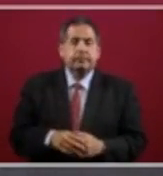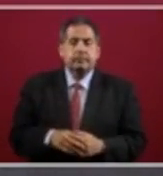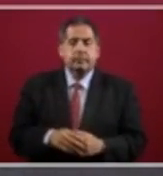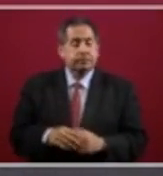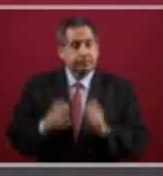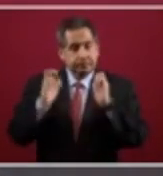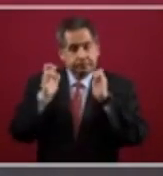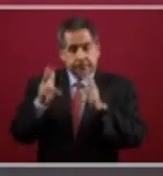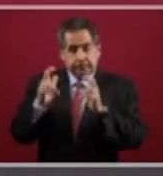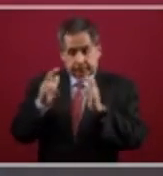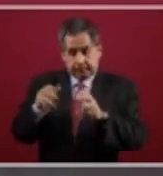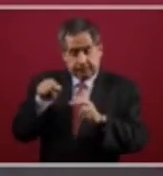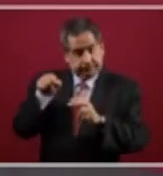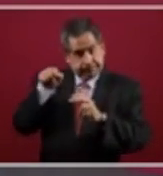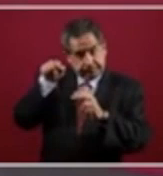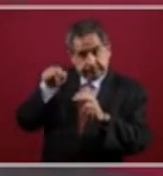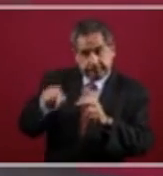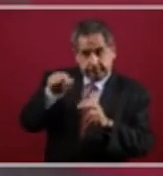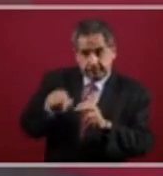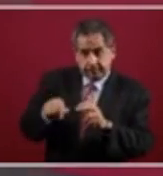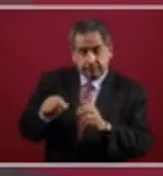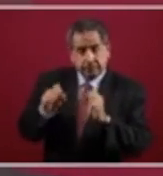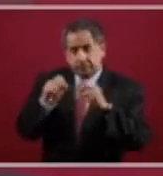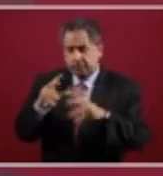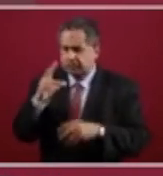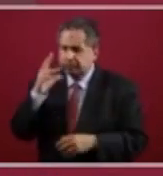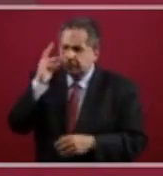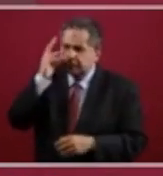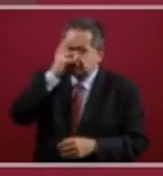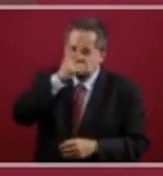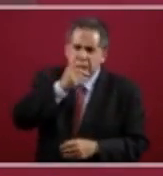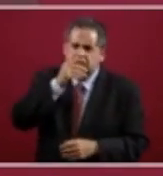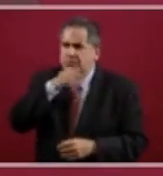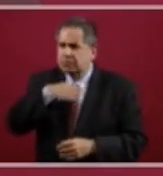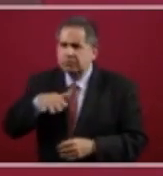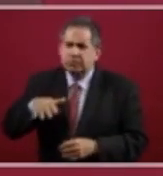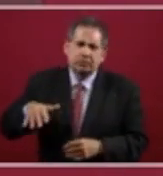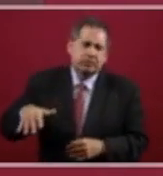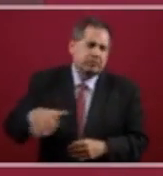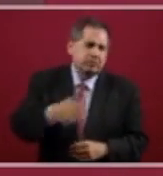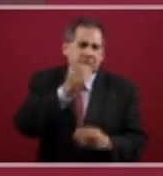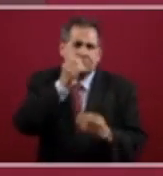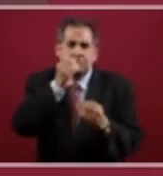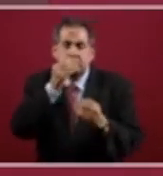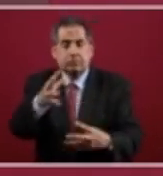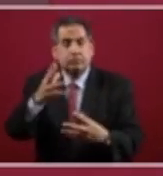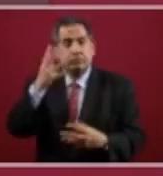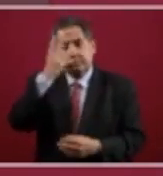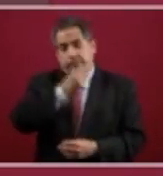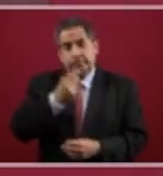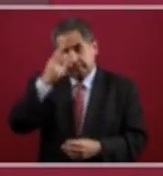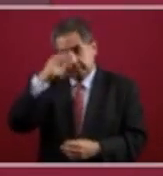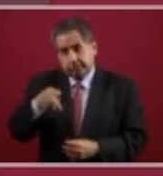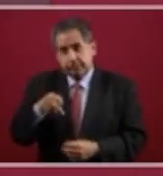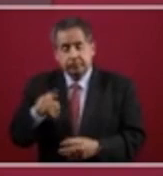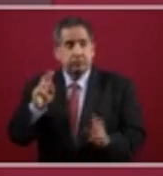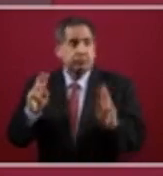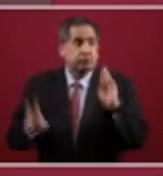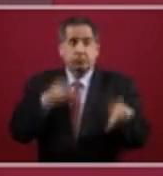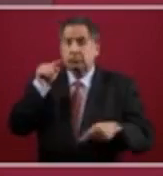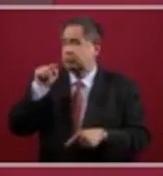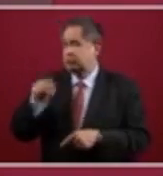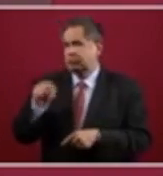Chiapas es uno de los estados más bellos de México, del mundo.